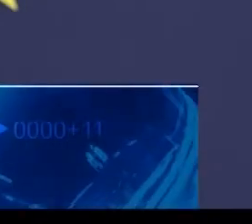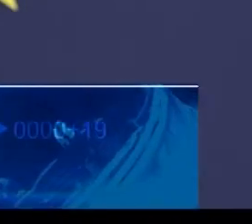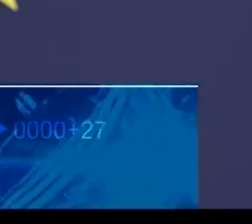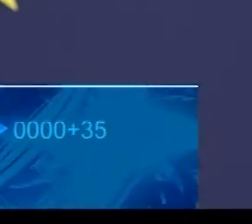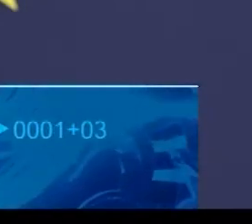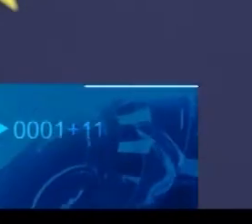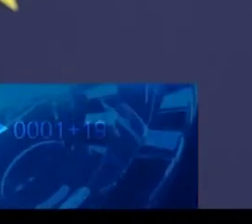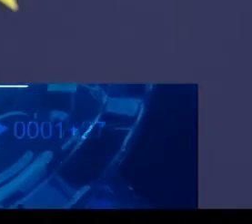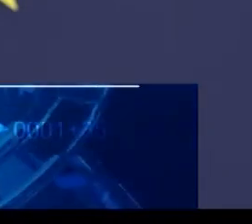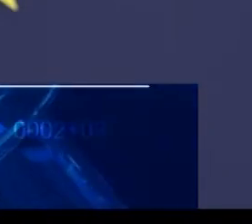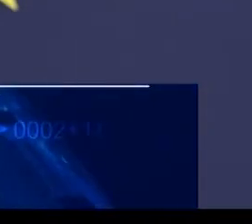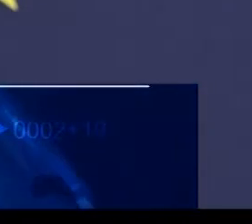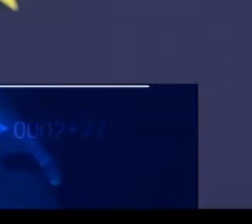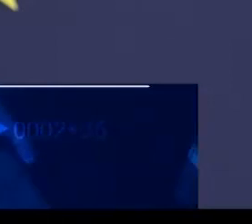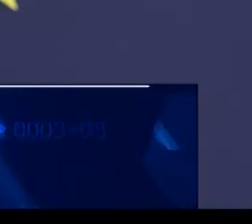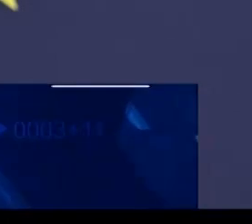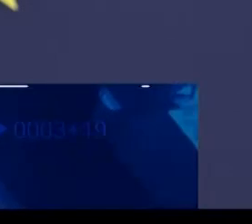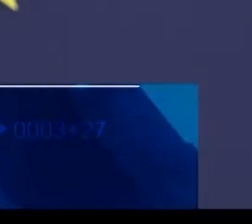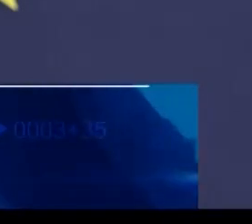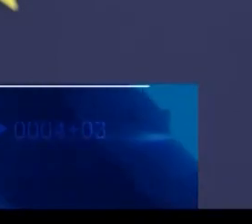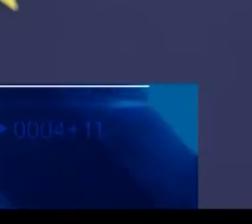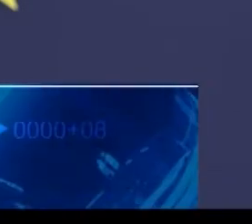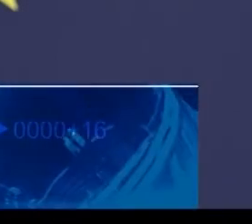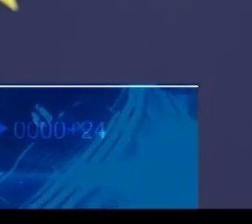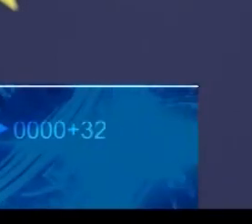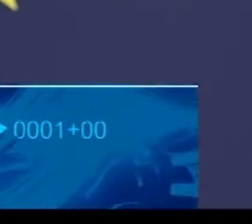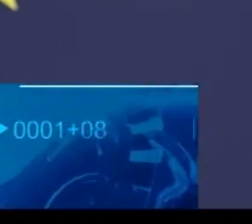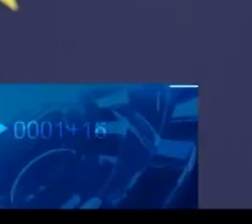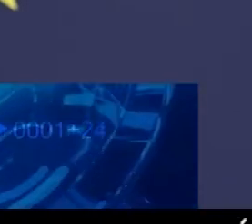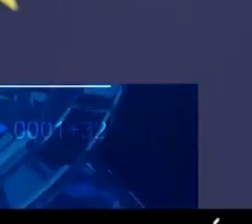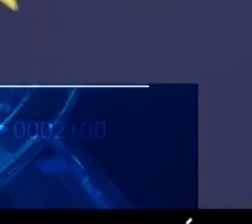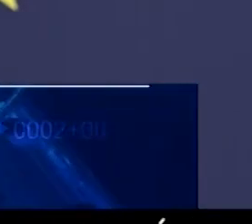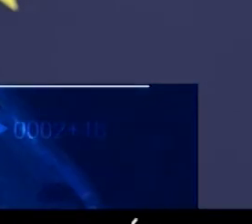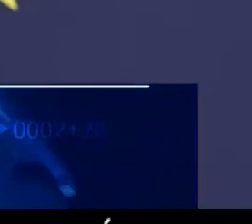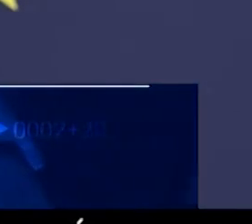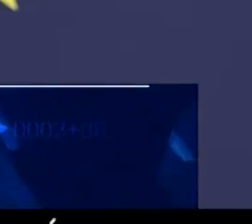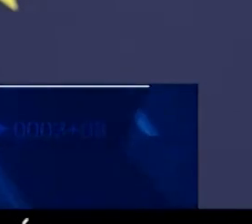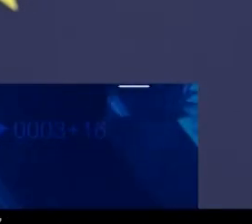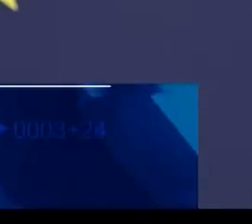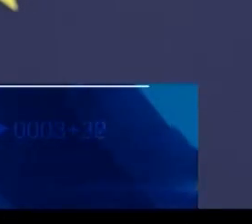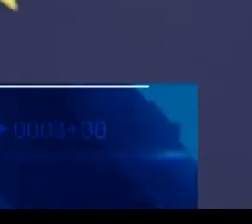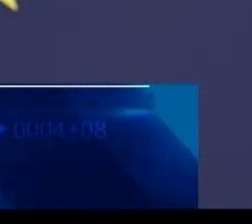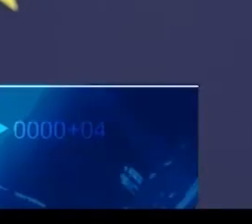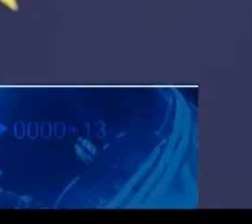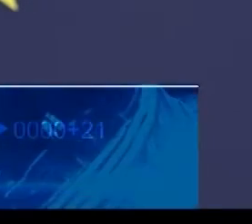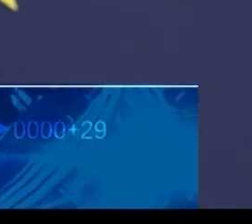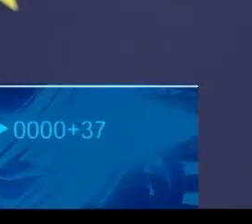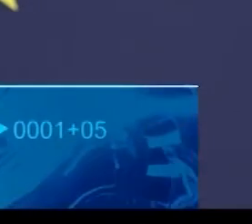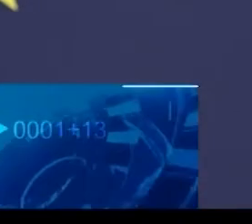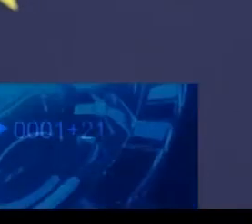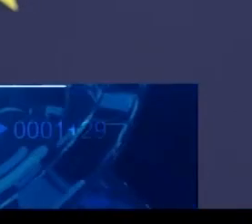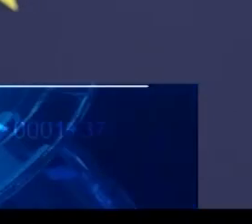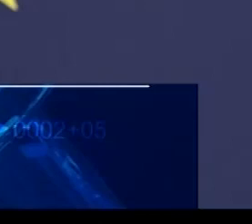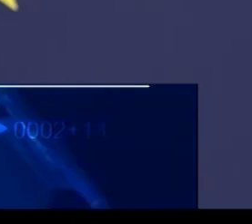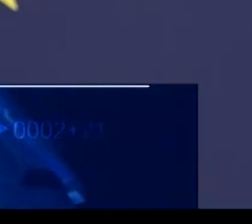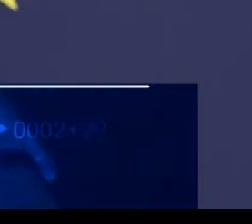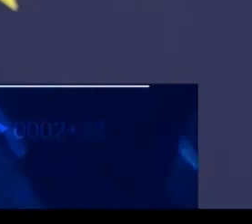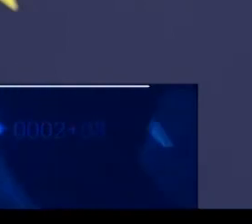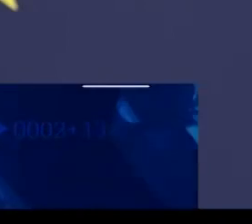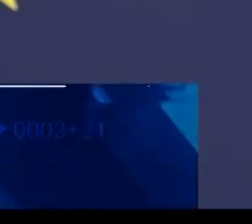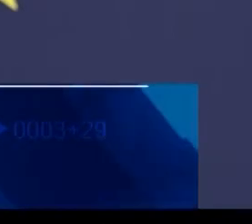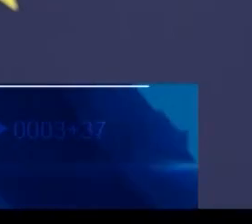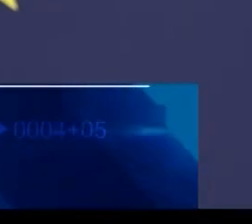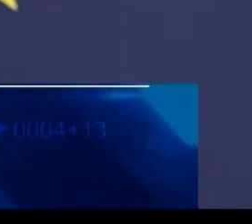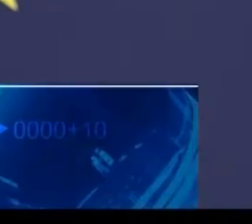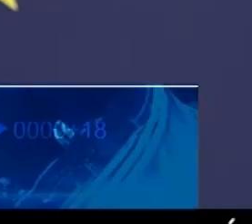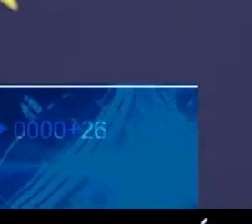de manera grave el patrimonio público ha sido el producto de un